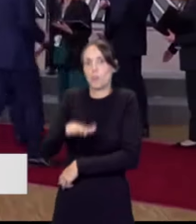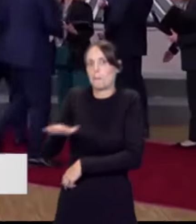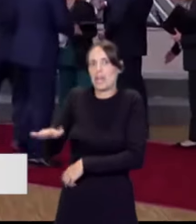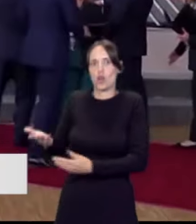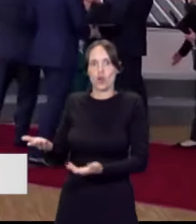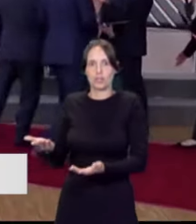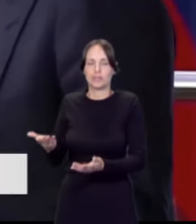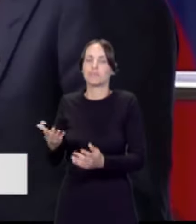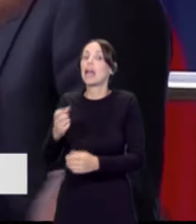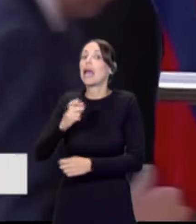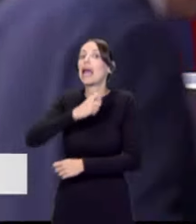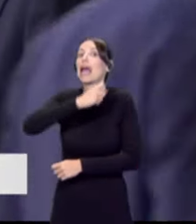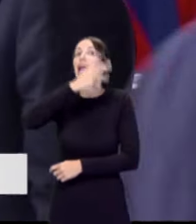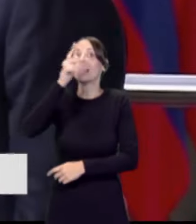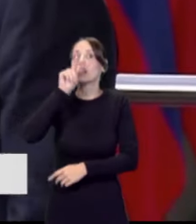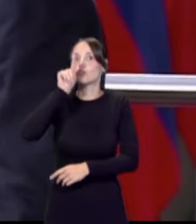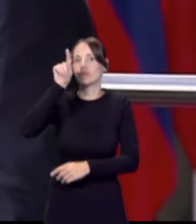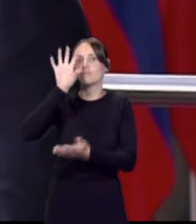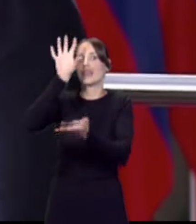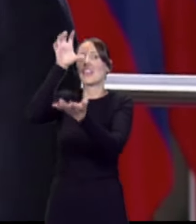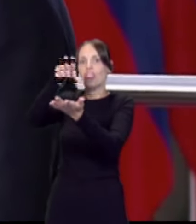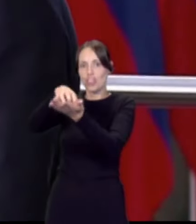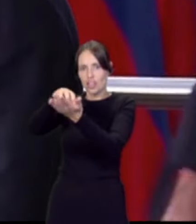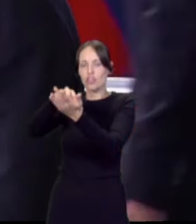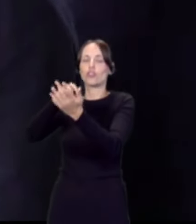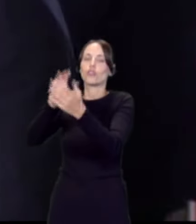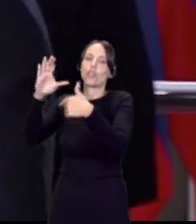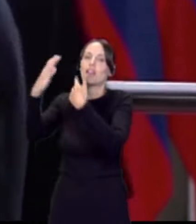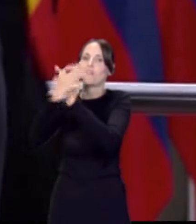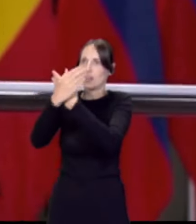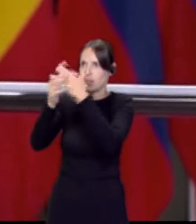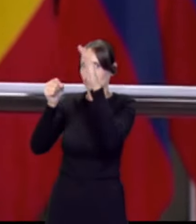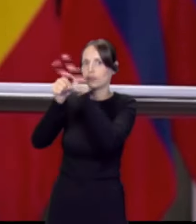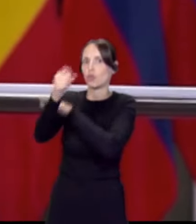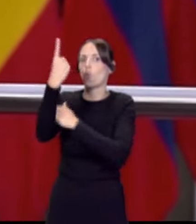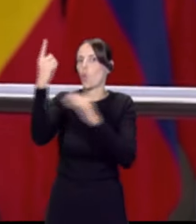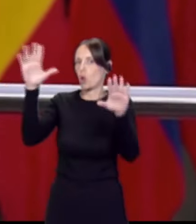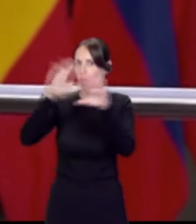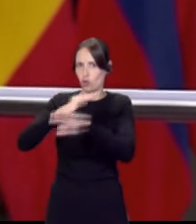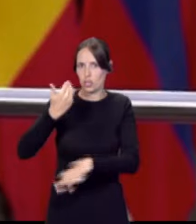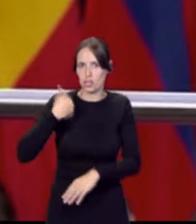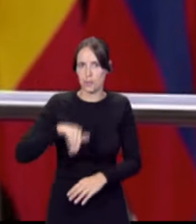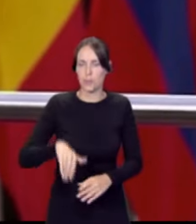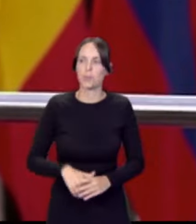su primera noche en uno de los centros de deportación.